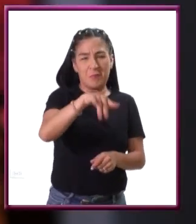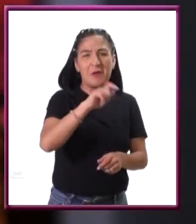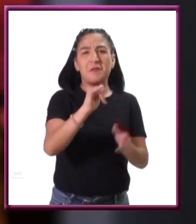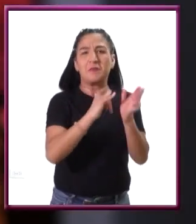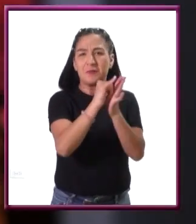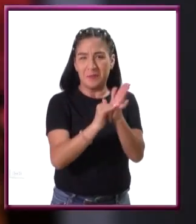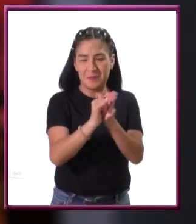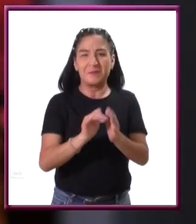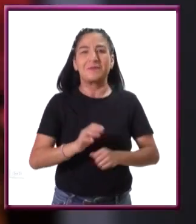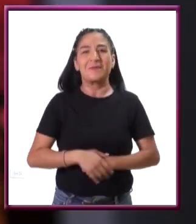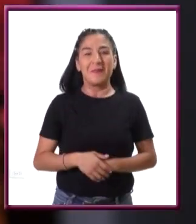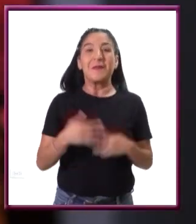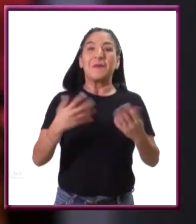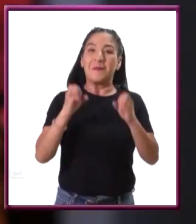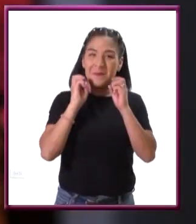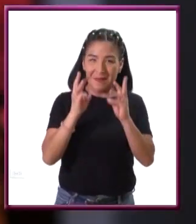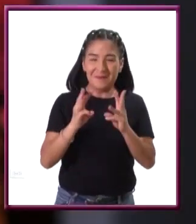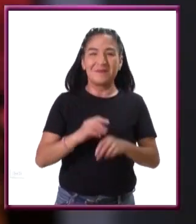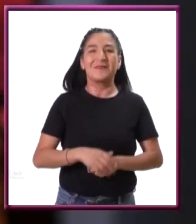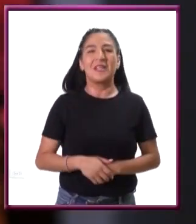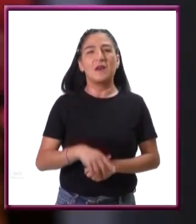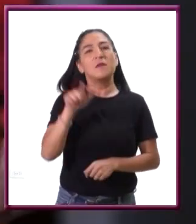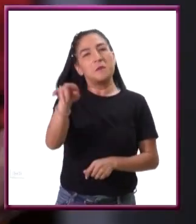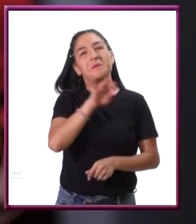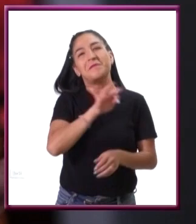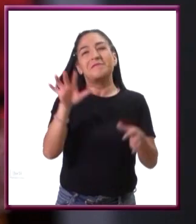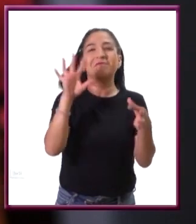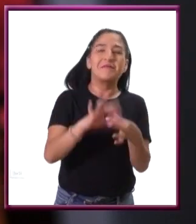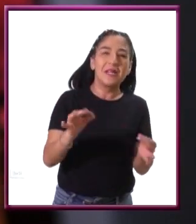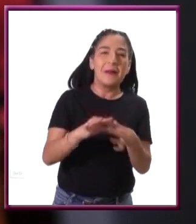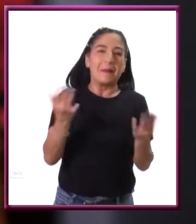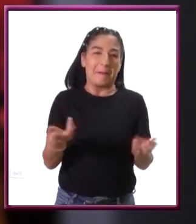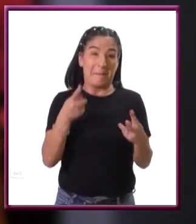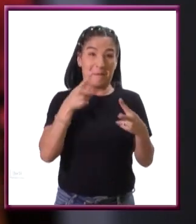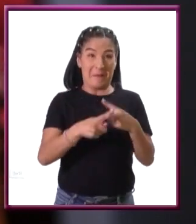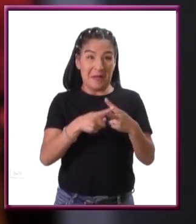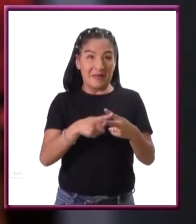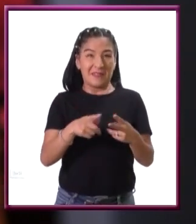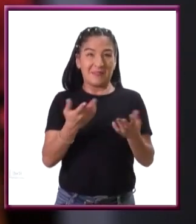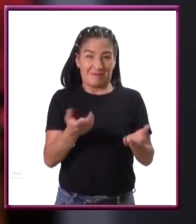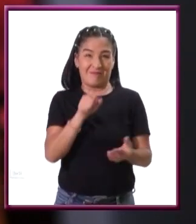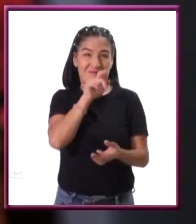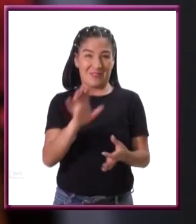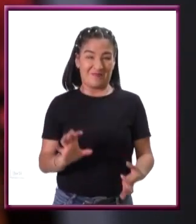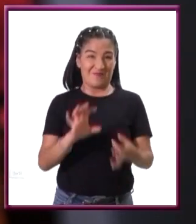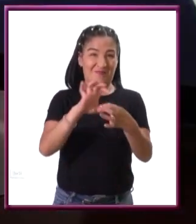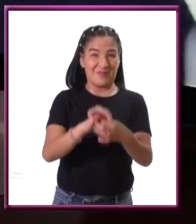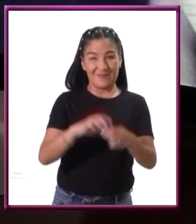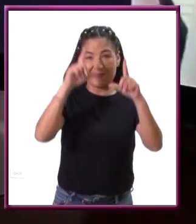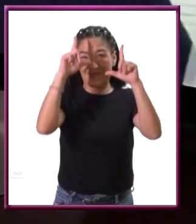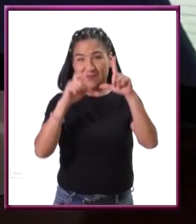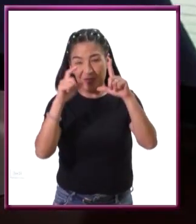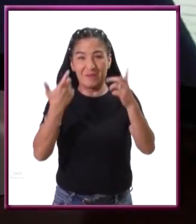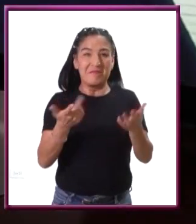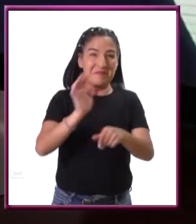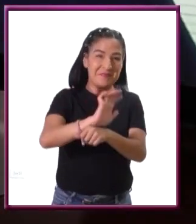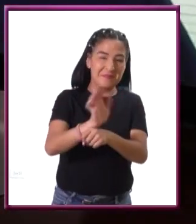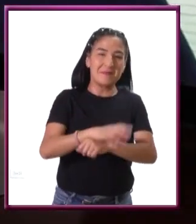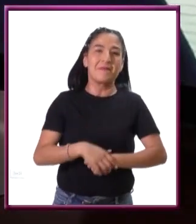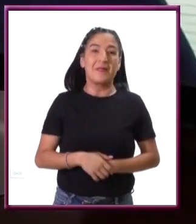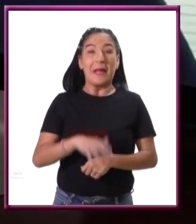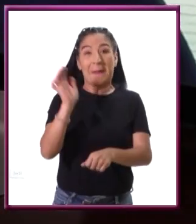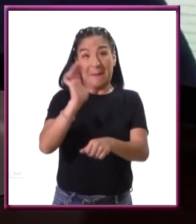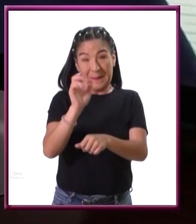Oye, ¿y podrías decirnos, pues, si las matemáticas tienen algo que ver en esto de la fotografía y el cine? Las matemáticas tienen que